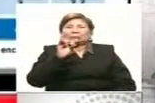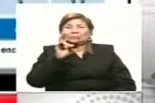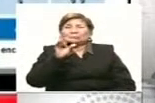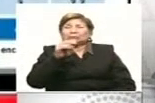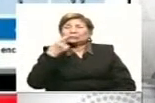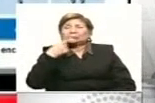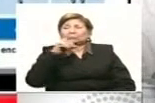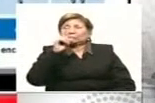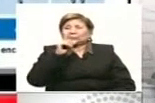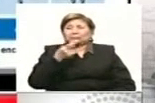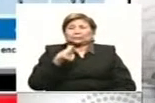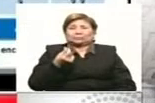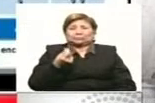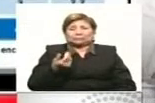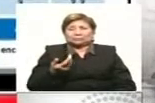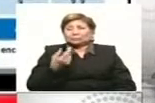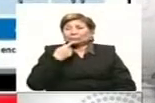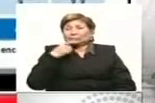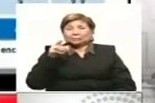¿no?